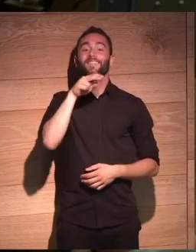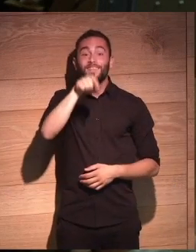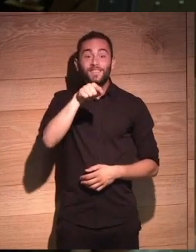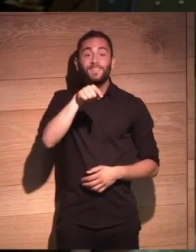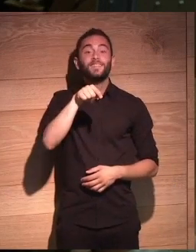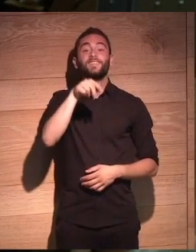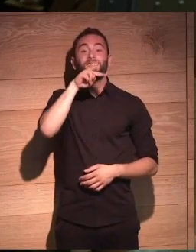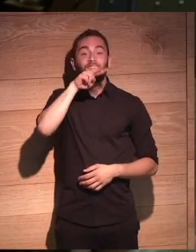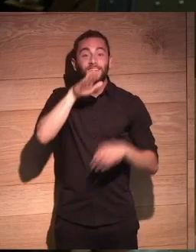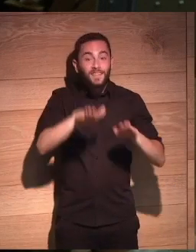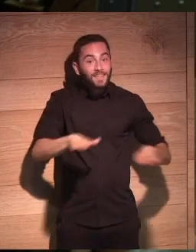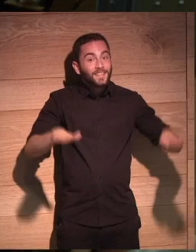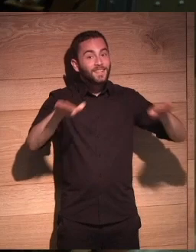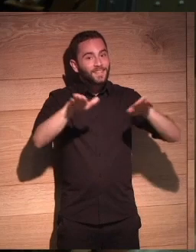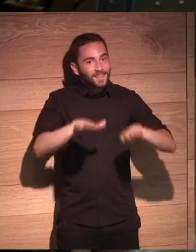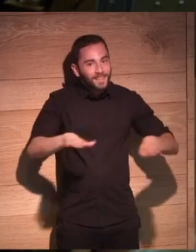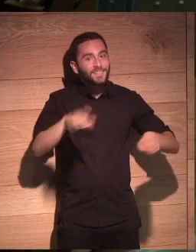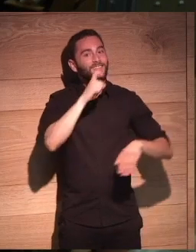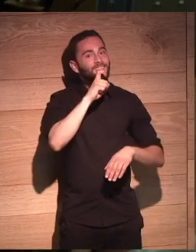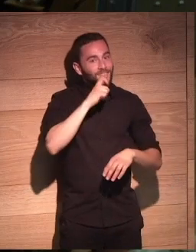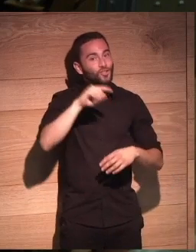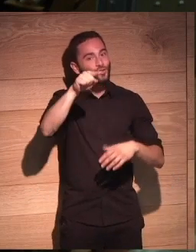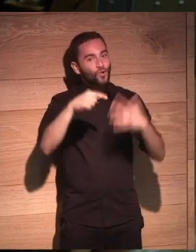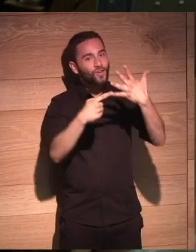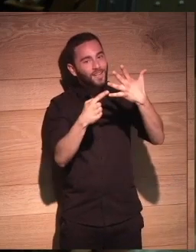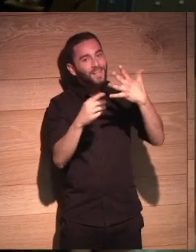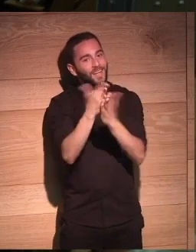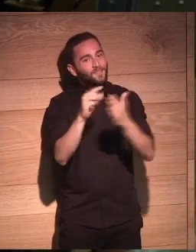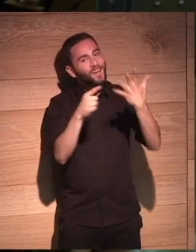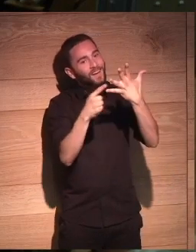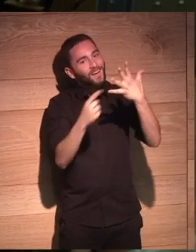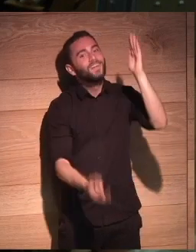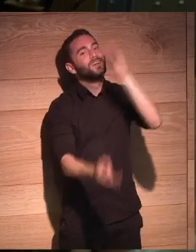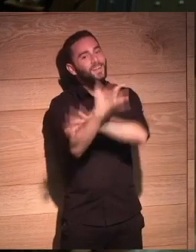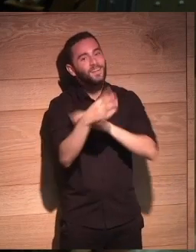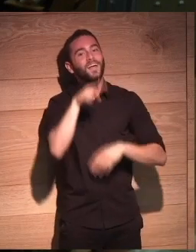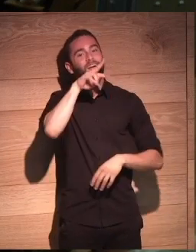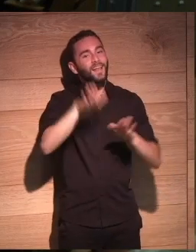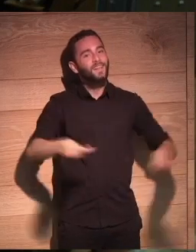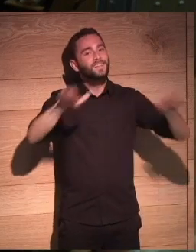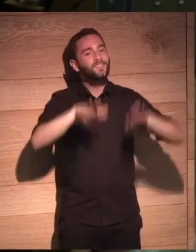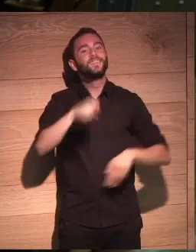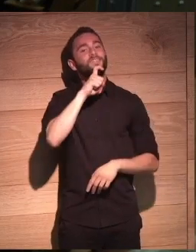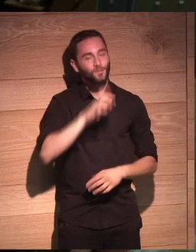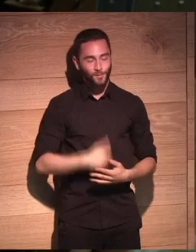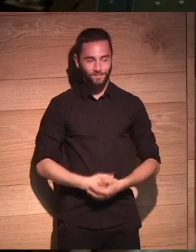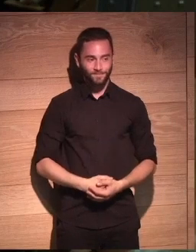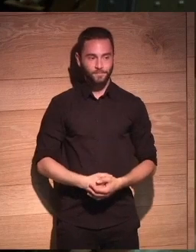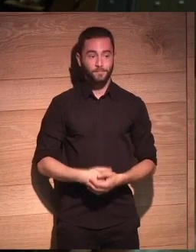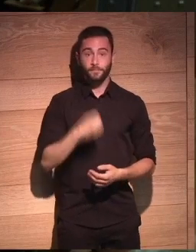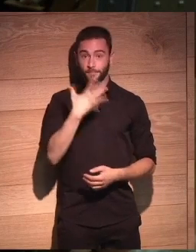lentamente. Hablar lentamente todavía es el quinto libro que vas a escribir. ¿Cómo hablar lentamente? Más despacio. Bueno, pues